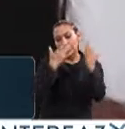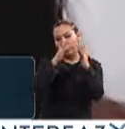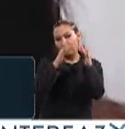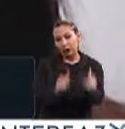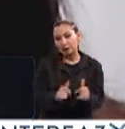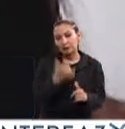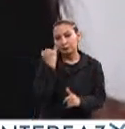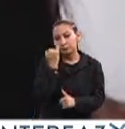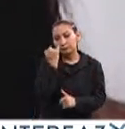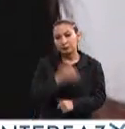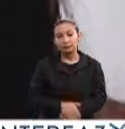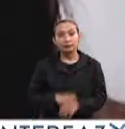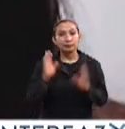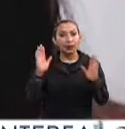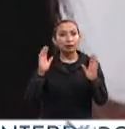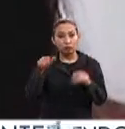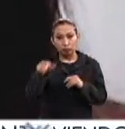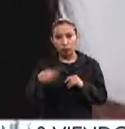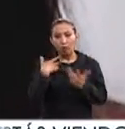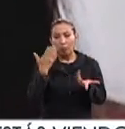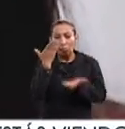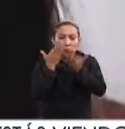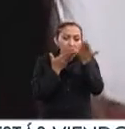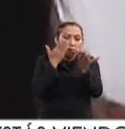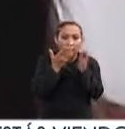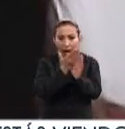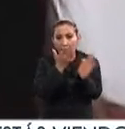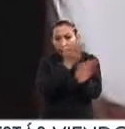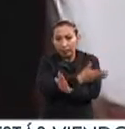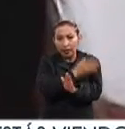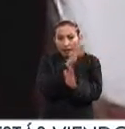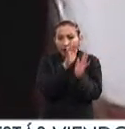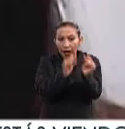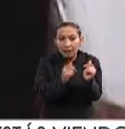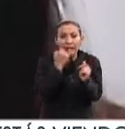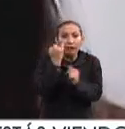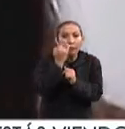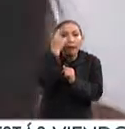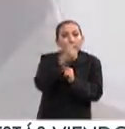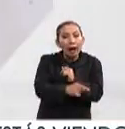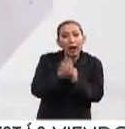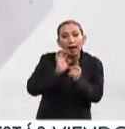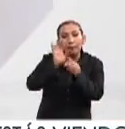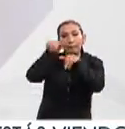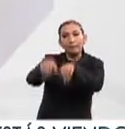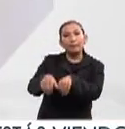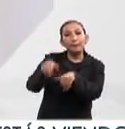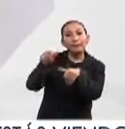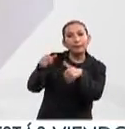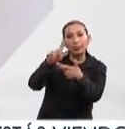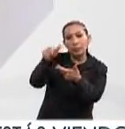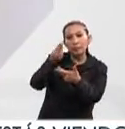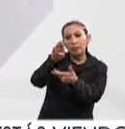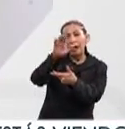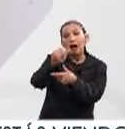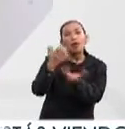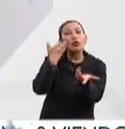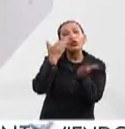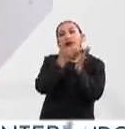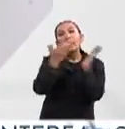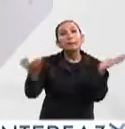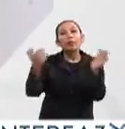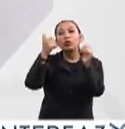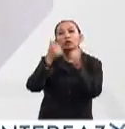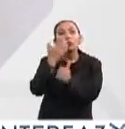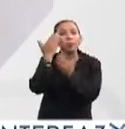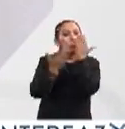francés. Qué maravilla. Obviamente hubo una preparación previa del francés, del idioma, para poder acceder a esta beca. ¿Cuánto tiempo